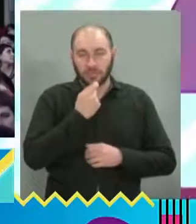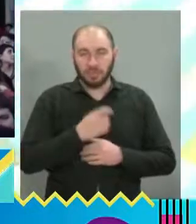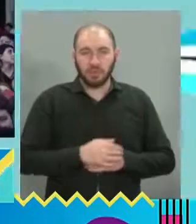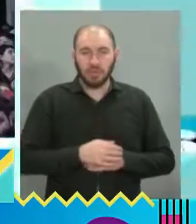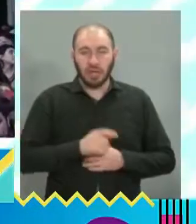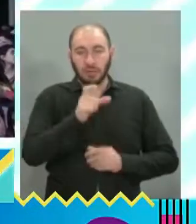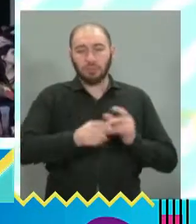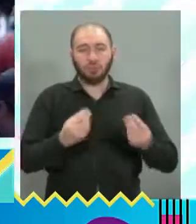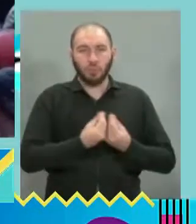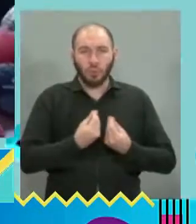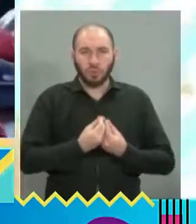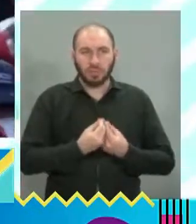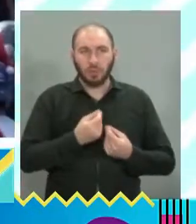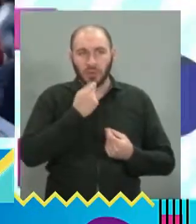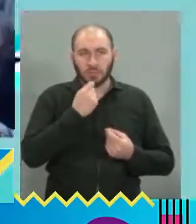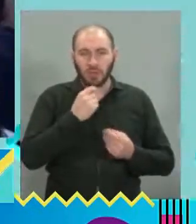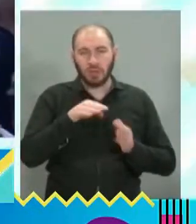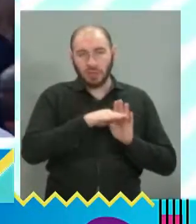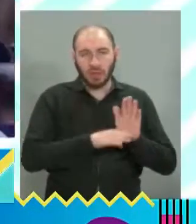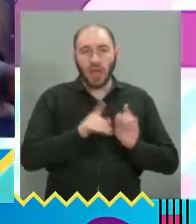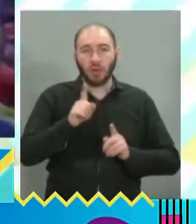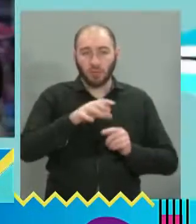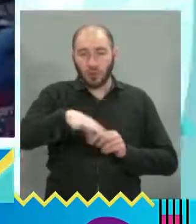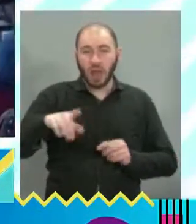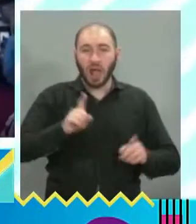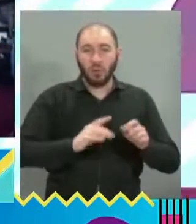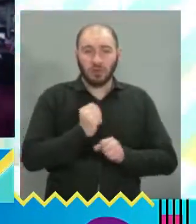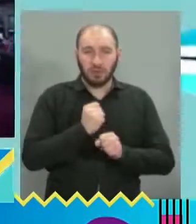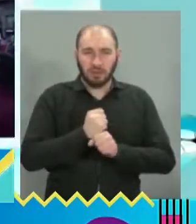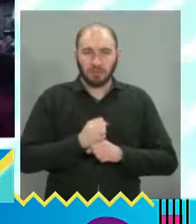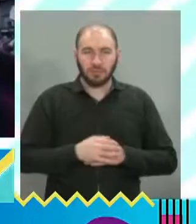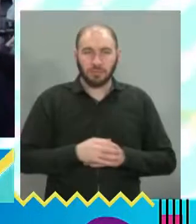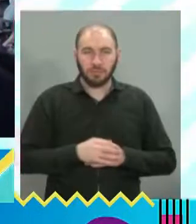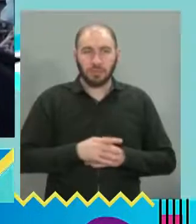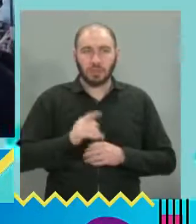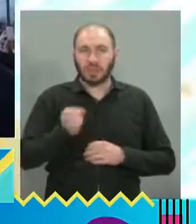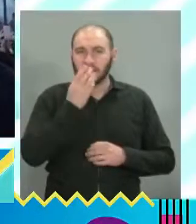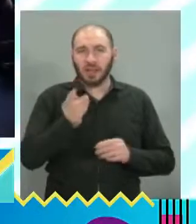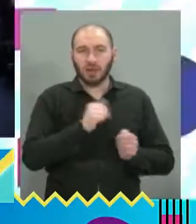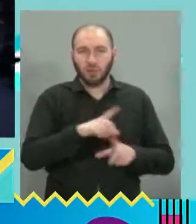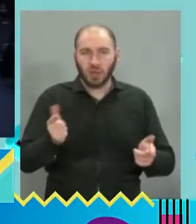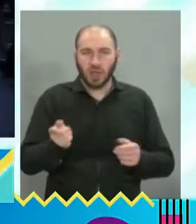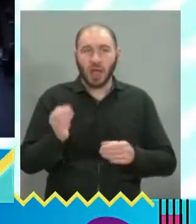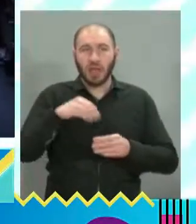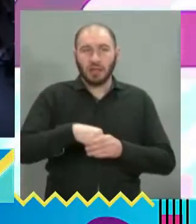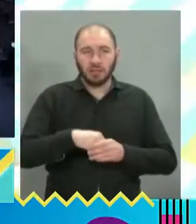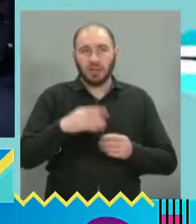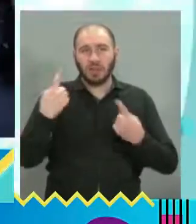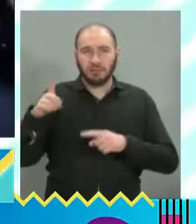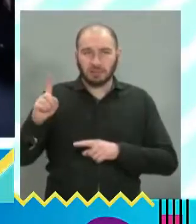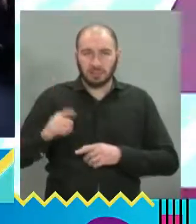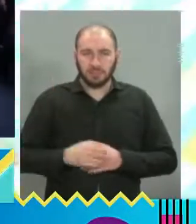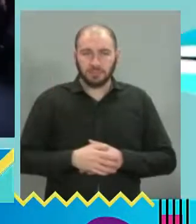hay muchas personas que por determinadas razones en diferentes ámbitos laborales no blanquean que pertenecen a la